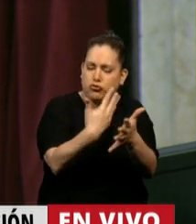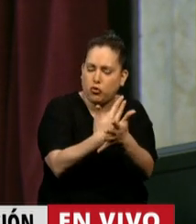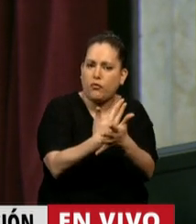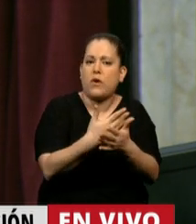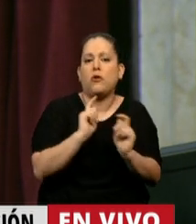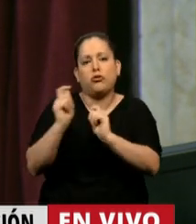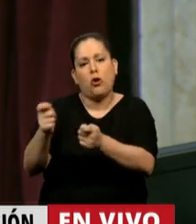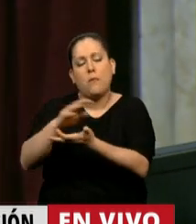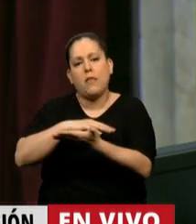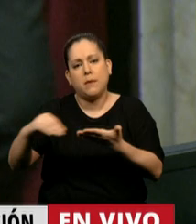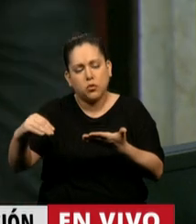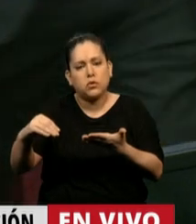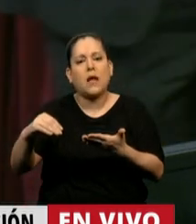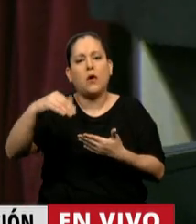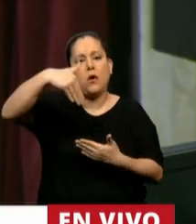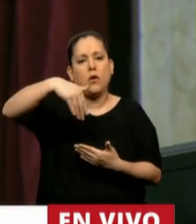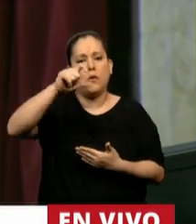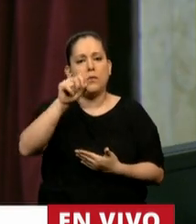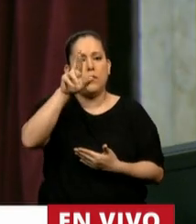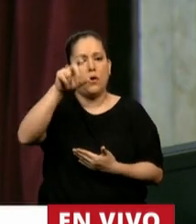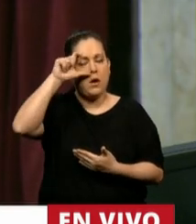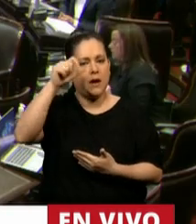tiene la palabra la diputada Cecilia